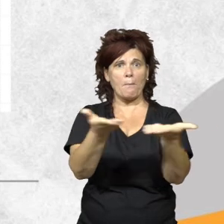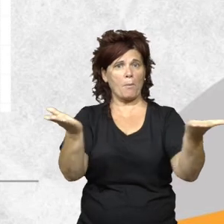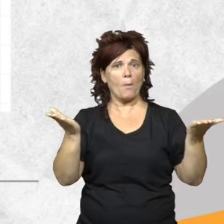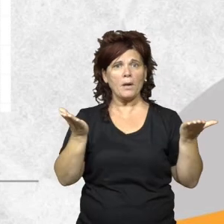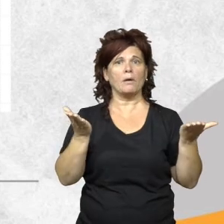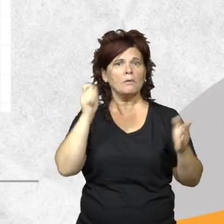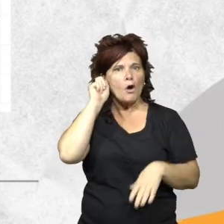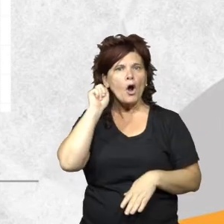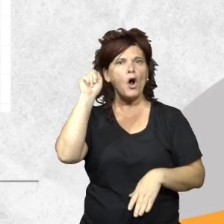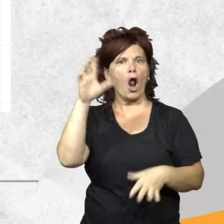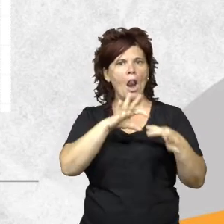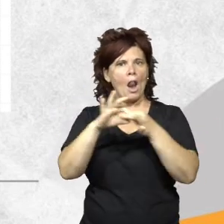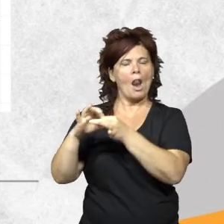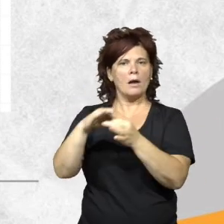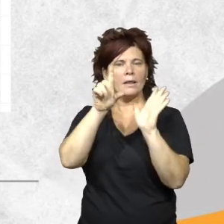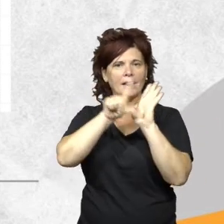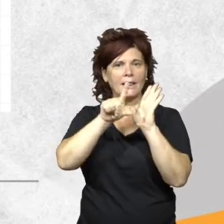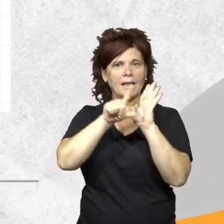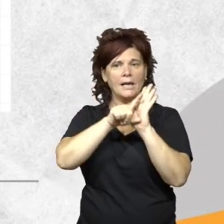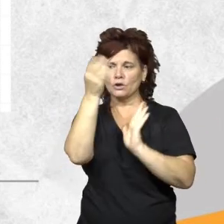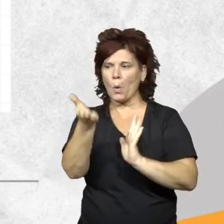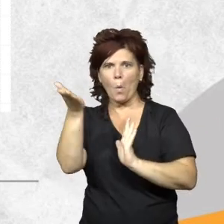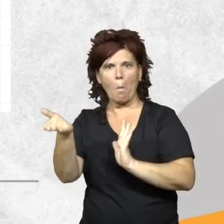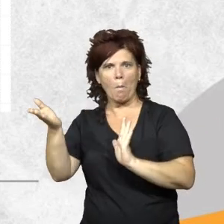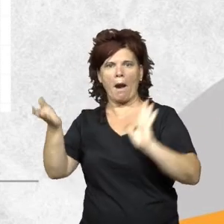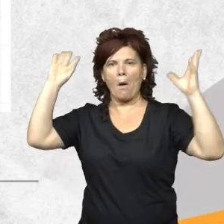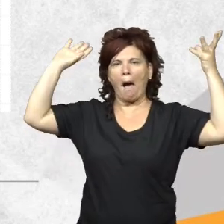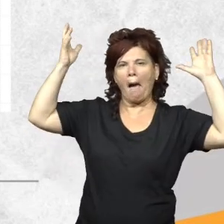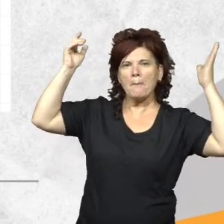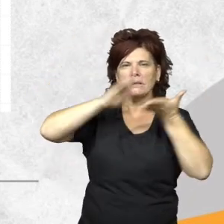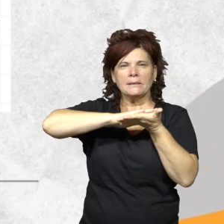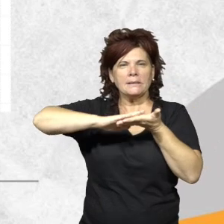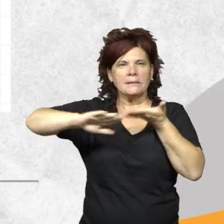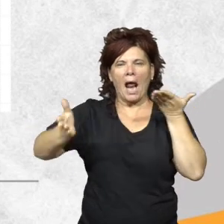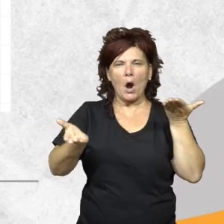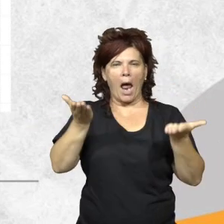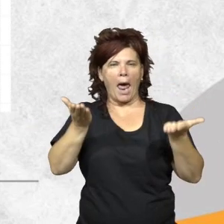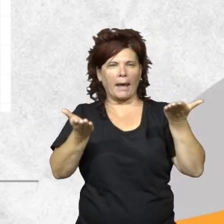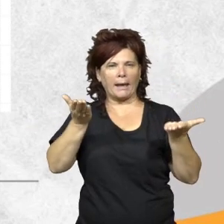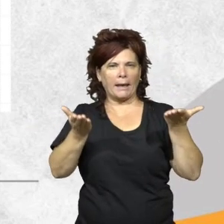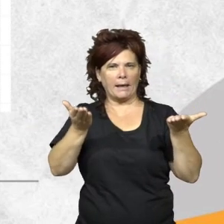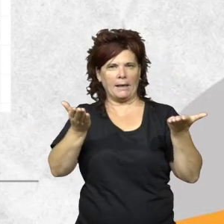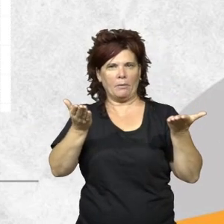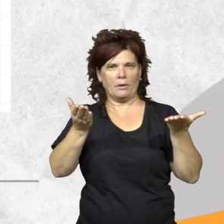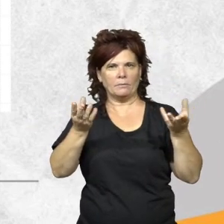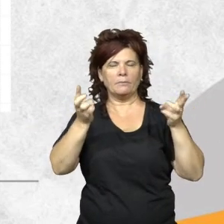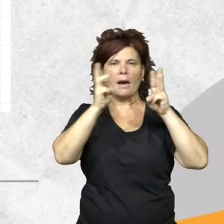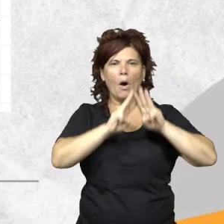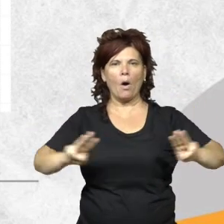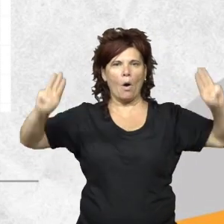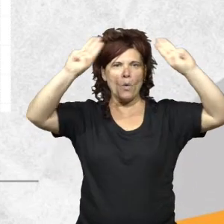en materia del derecho humano al agua, el derecho humano al ambiente sano y ecológicamente equilibrado en la Asamblea General de las Naciones